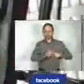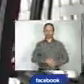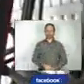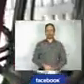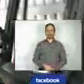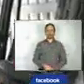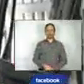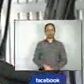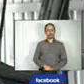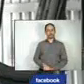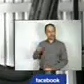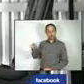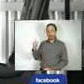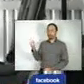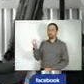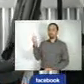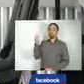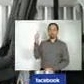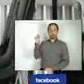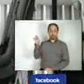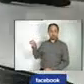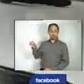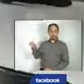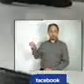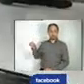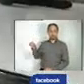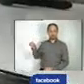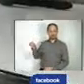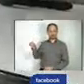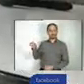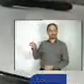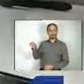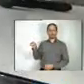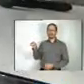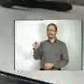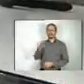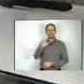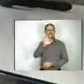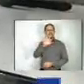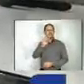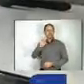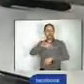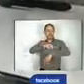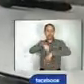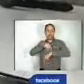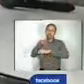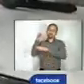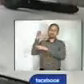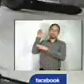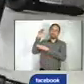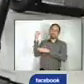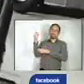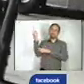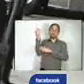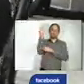$1.3 millones. Esta aeronave contaba con apenas 90 horas de vuelo.